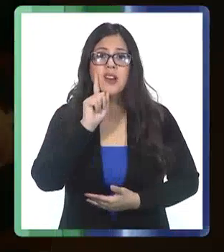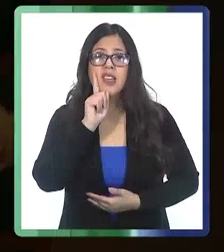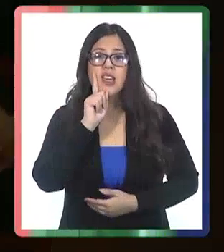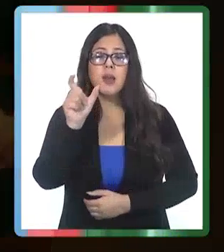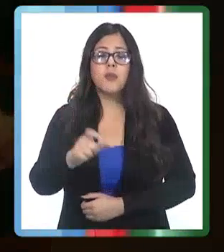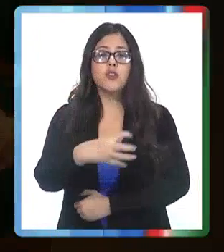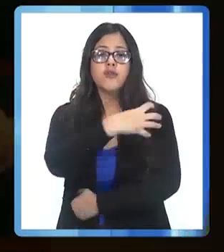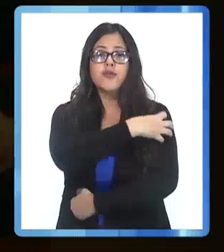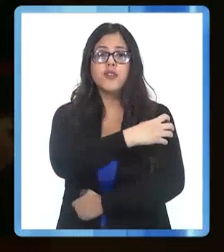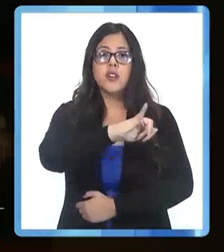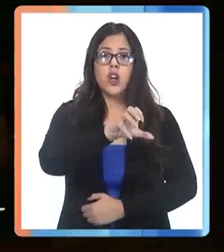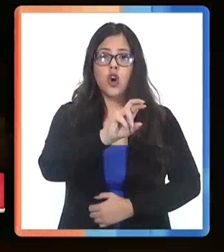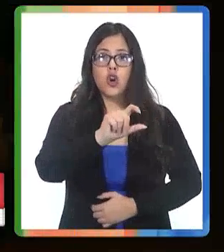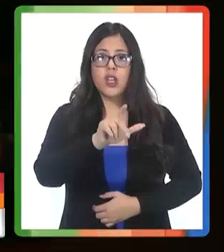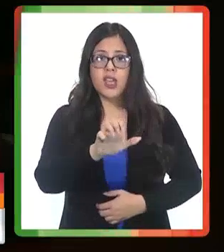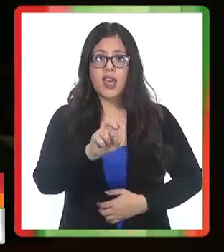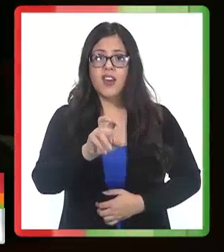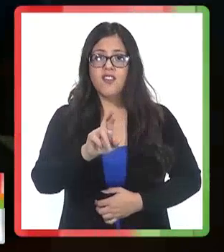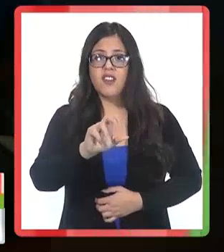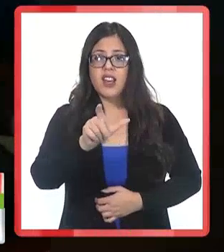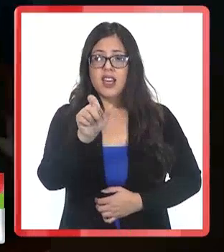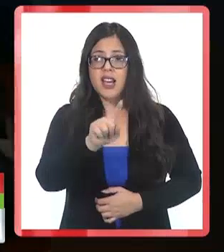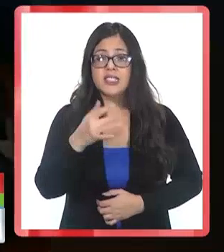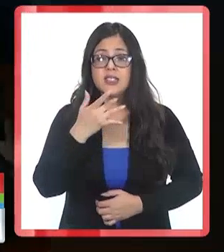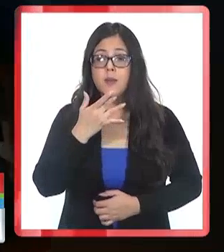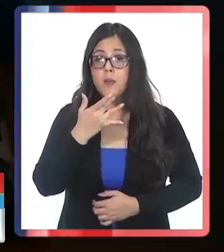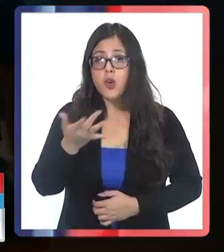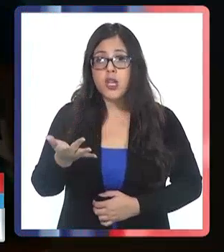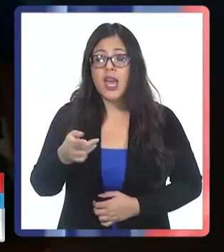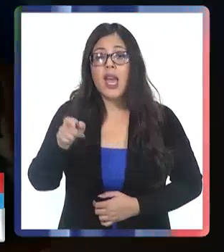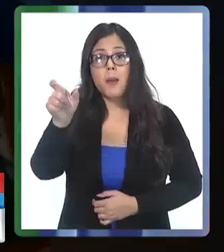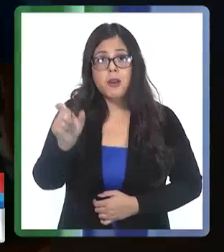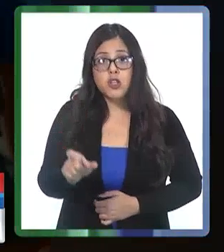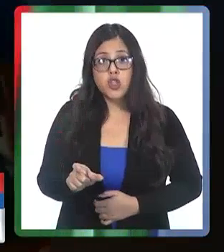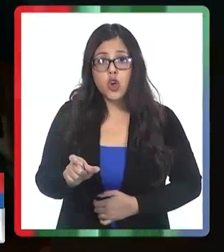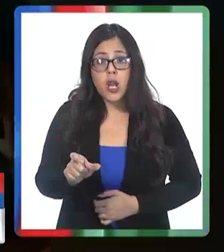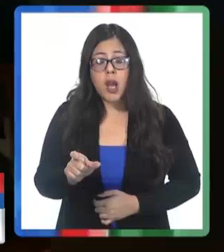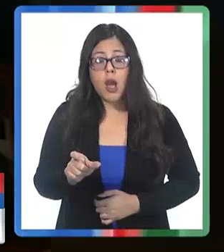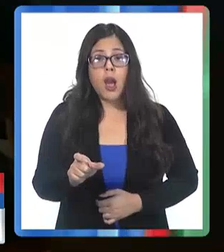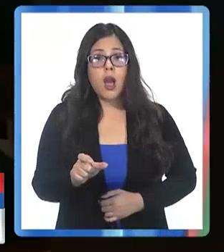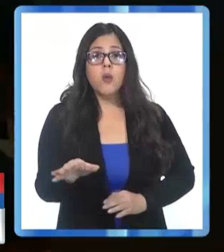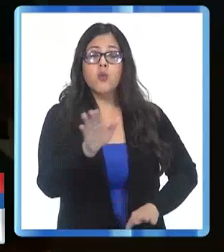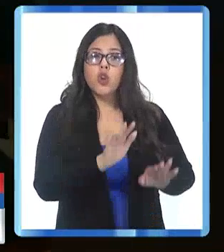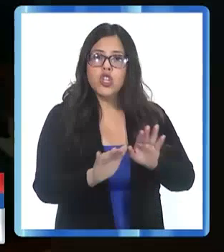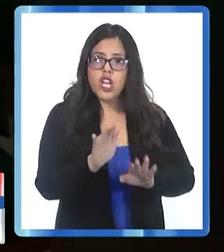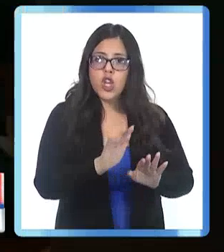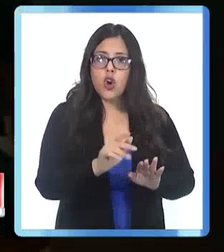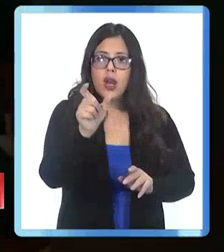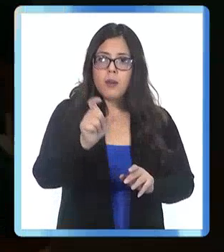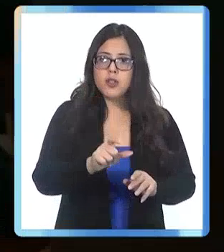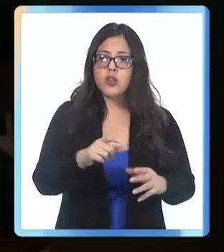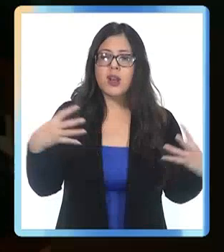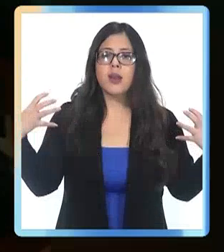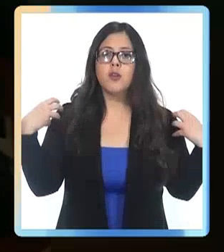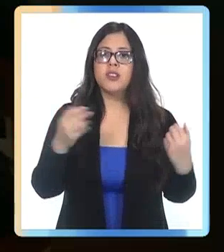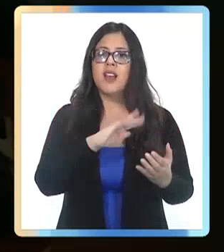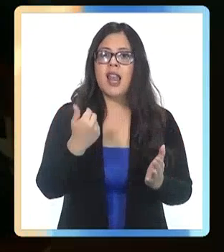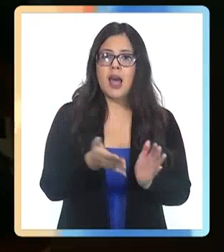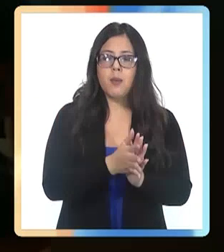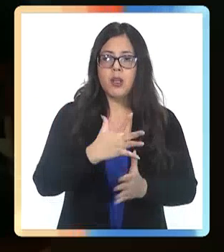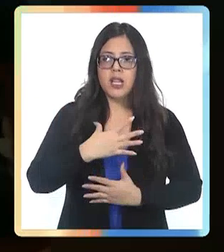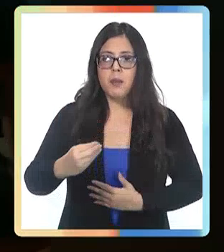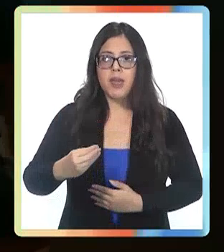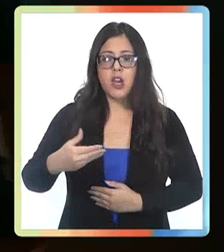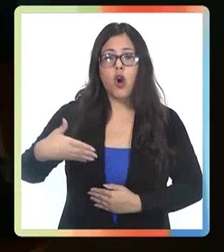al contraalmirante Jorge Pardo, porque este señor salió a proteger al asesino de mi hijo